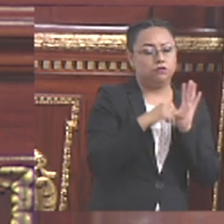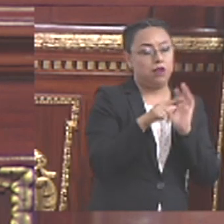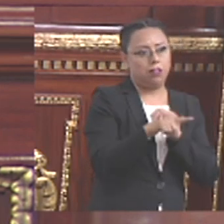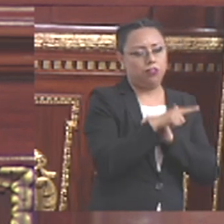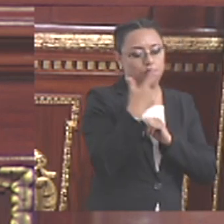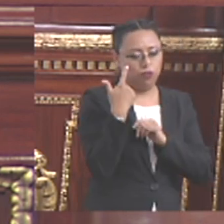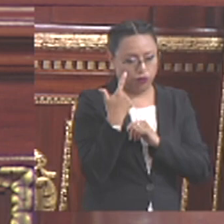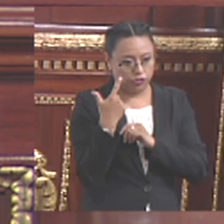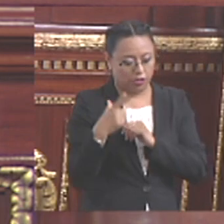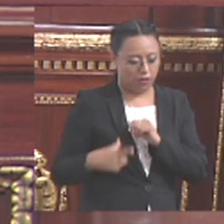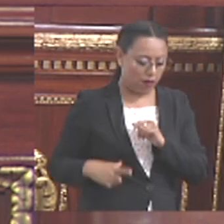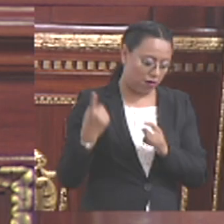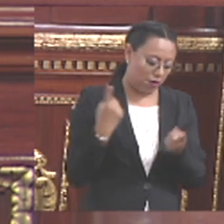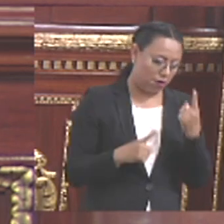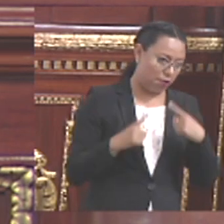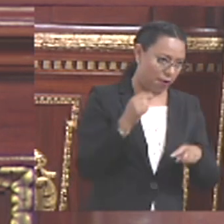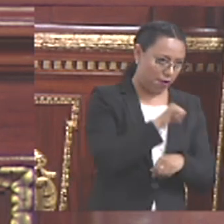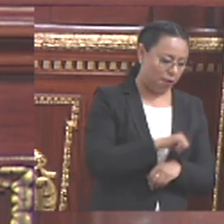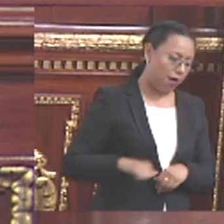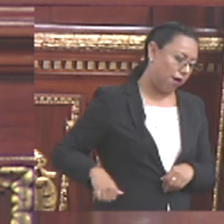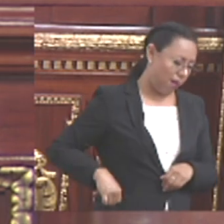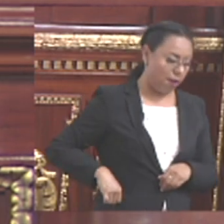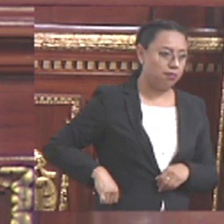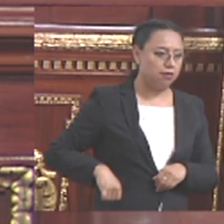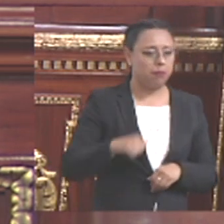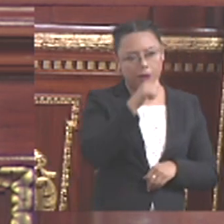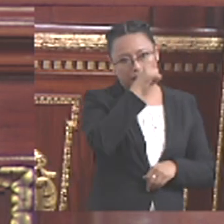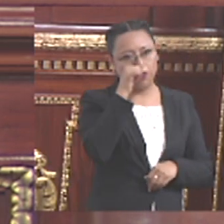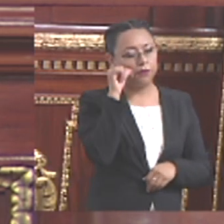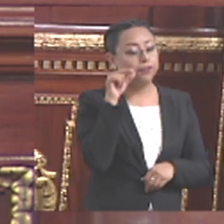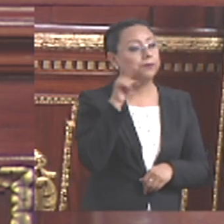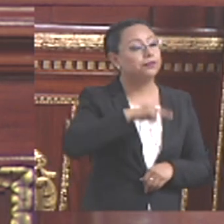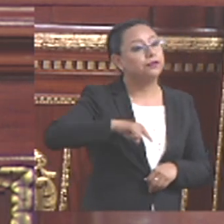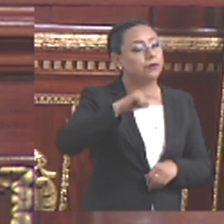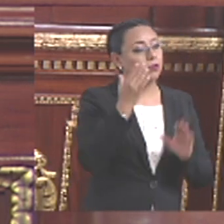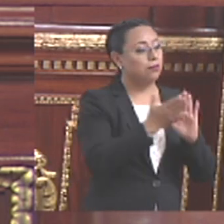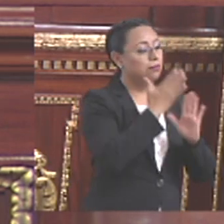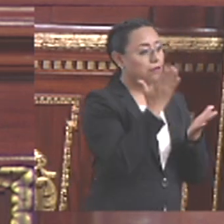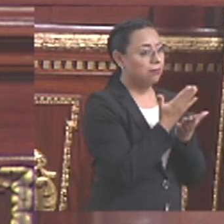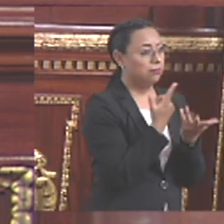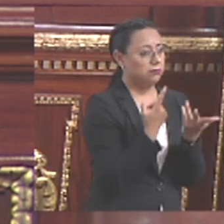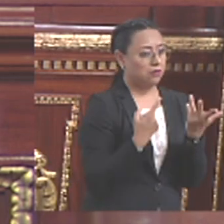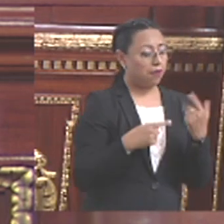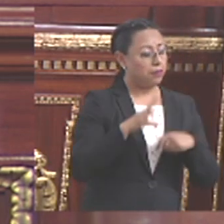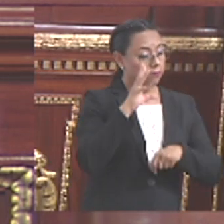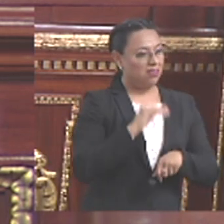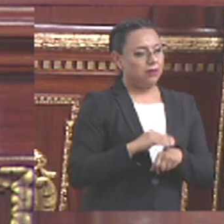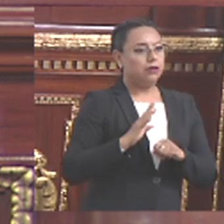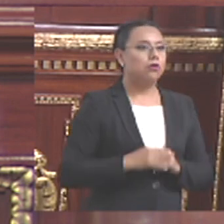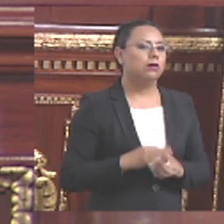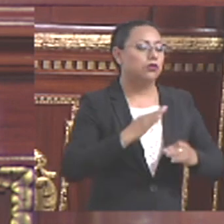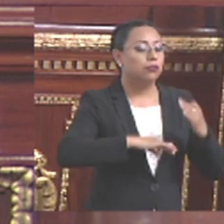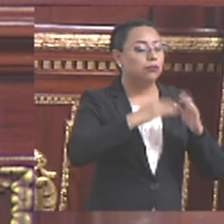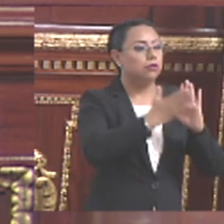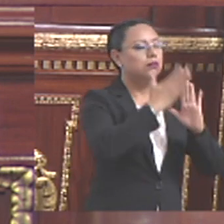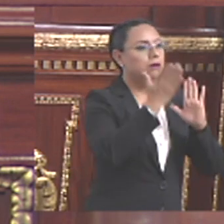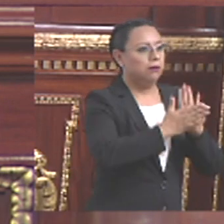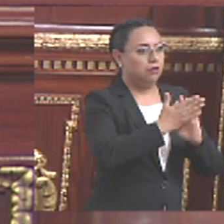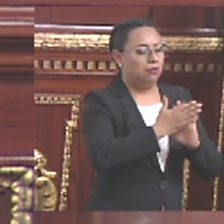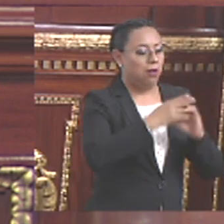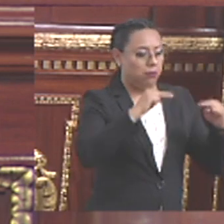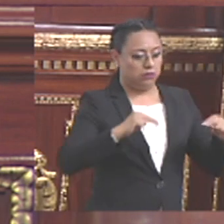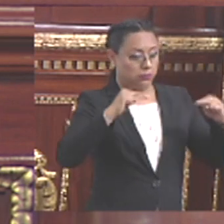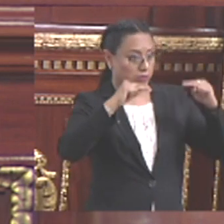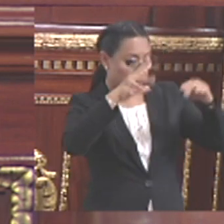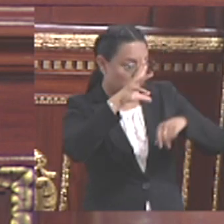Juárez, estas administraciones han permitido que constructoras rebasen los límites de los niveles permitidos por el uso